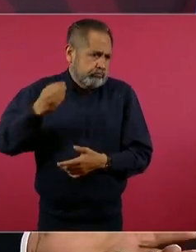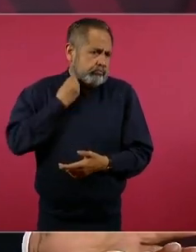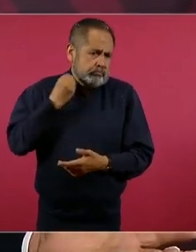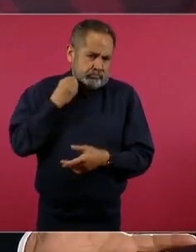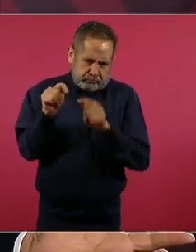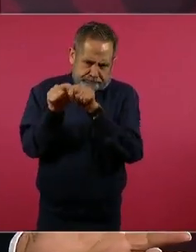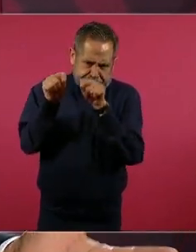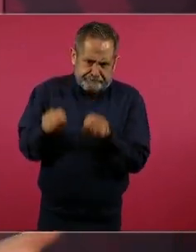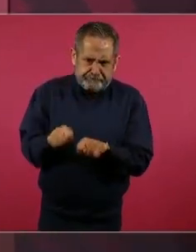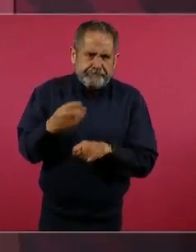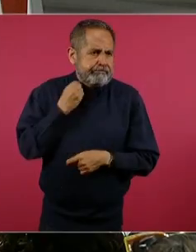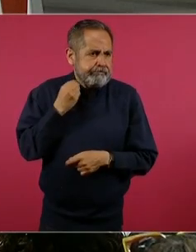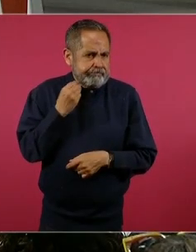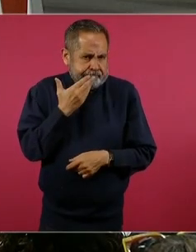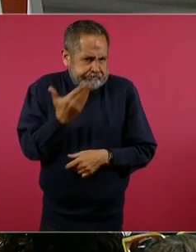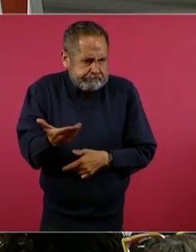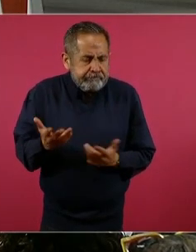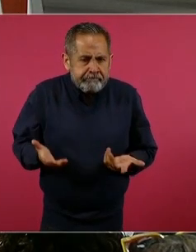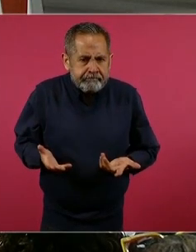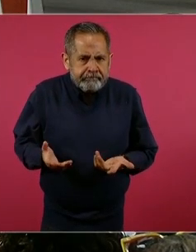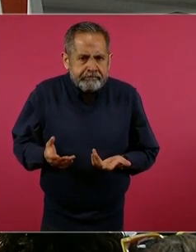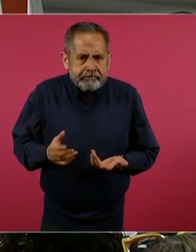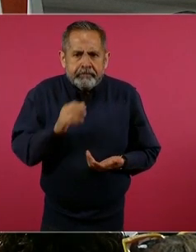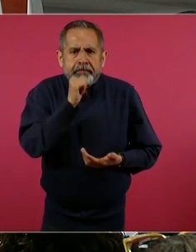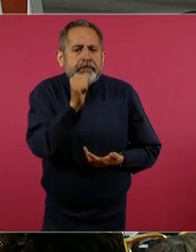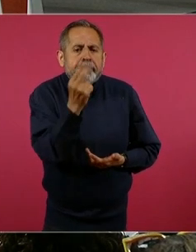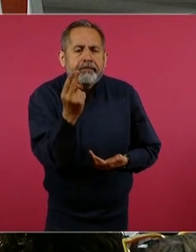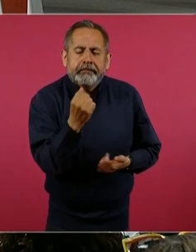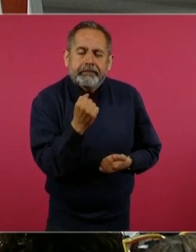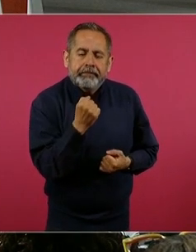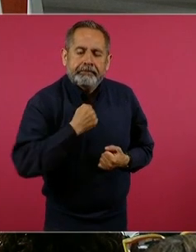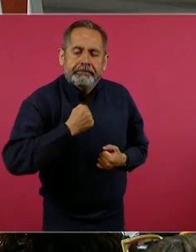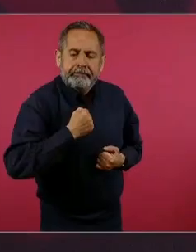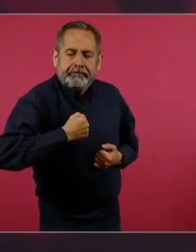abogados, no van a necesitar palancas.